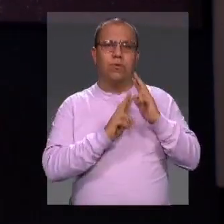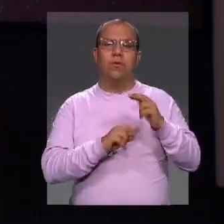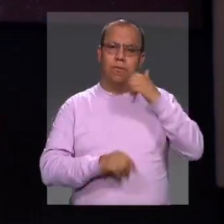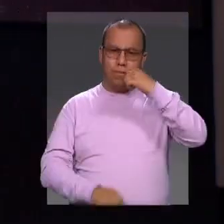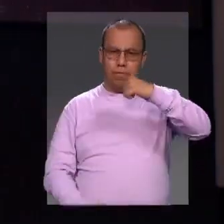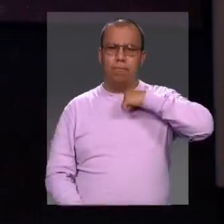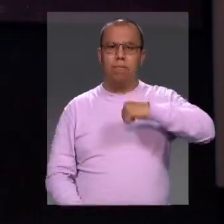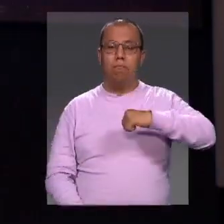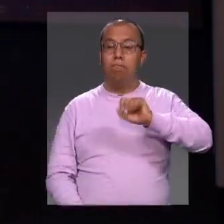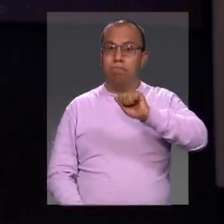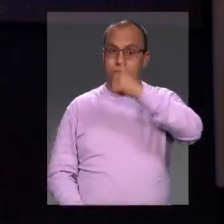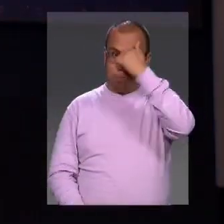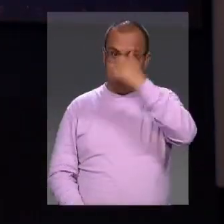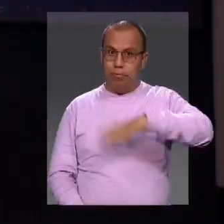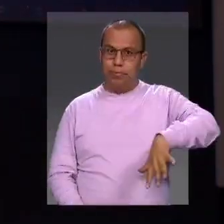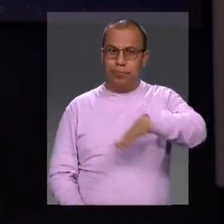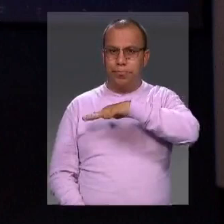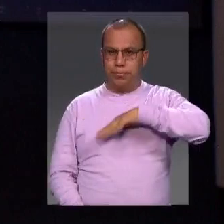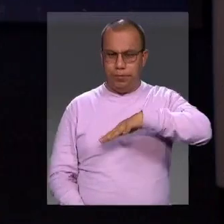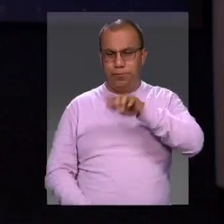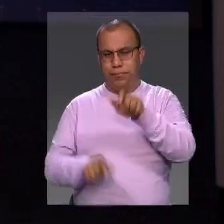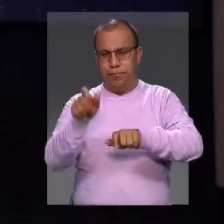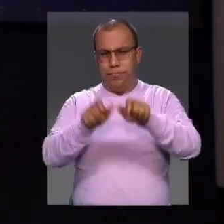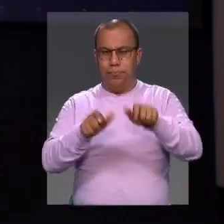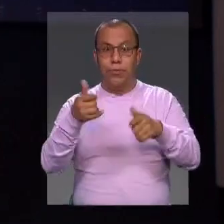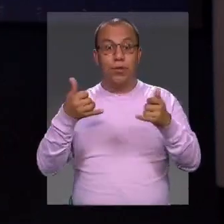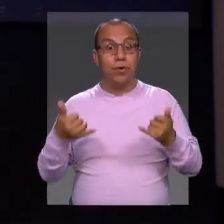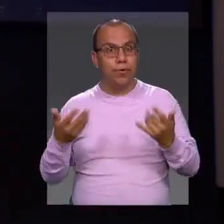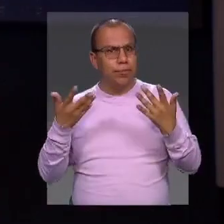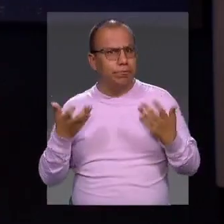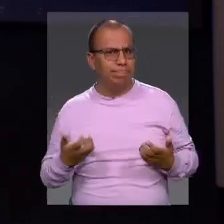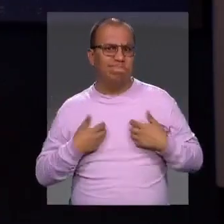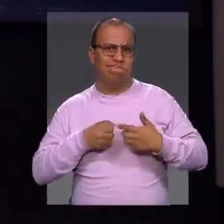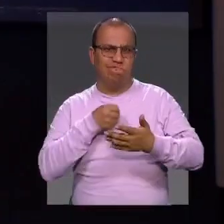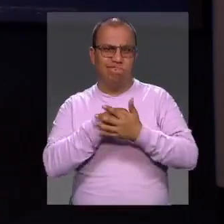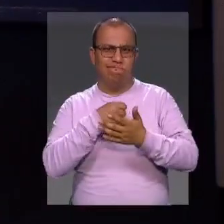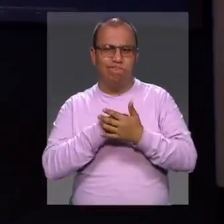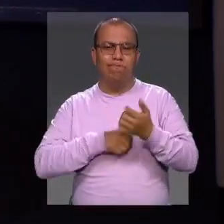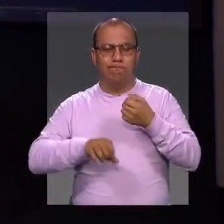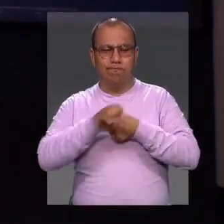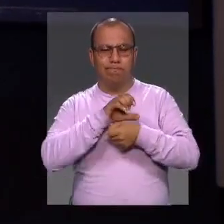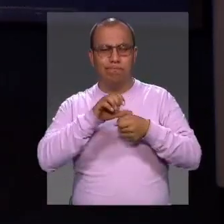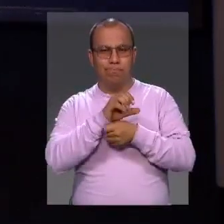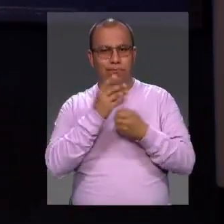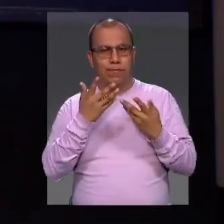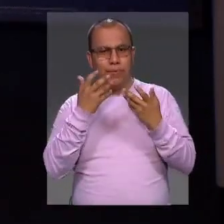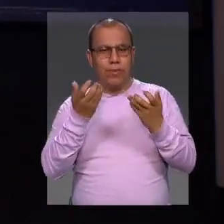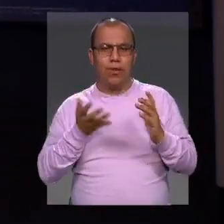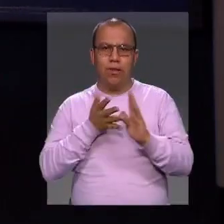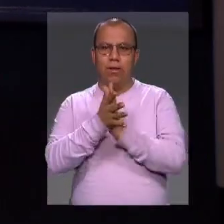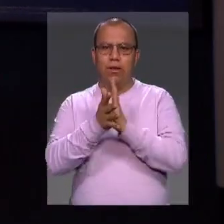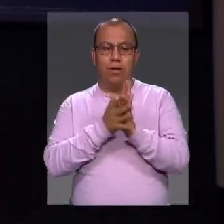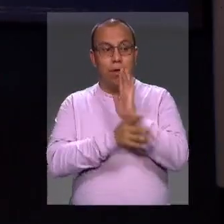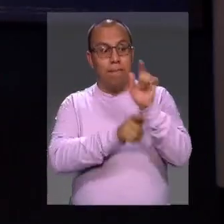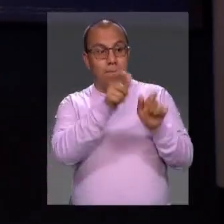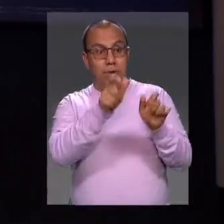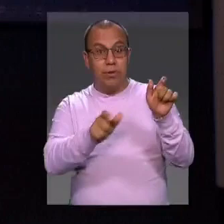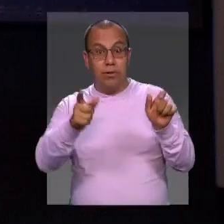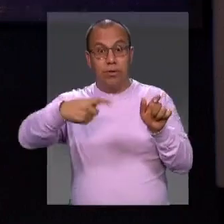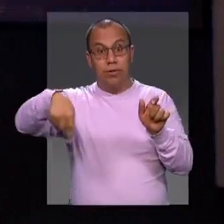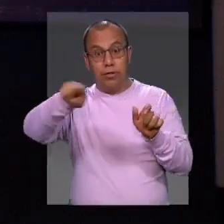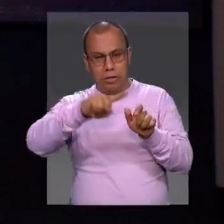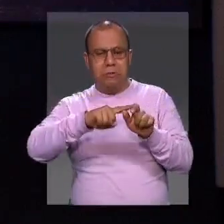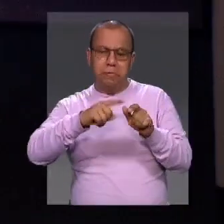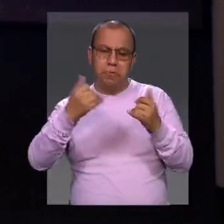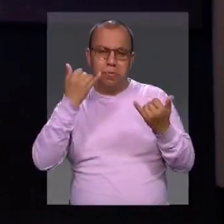derecho fundamental. En el marco de esta fecha queremos destacar los esfuerzos ciudadanos que buscan la declaración de los cuerpos de agua de